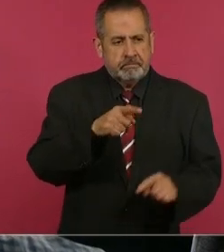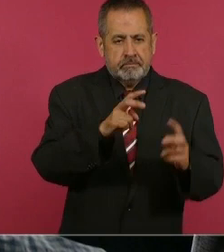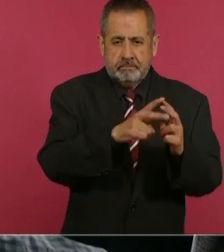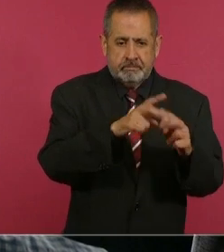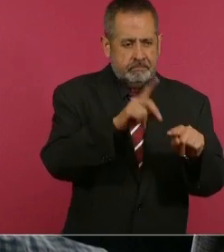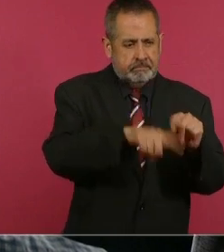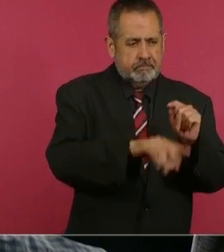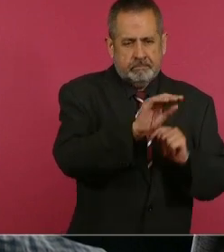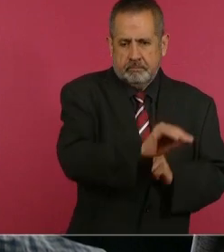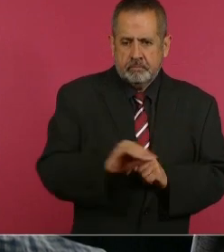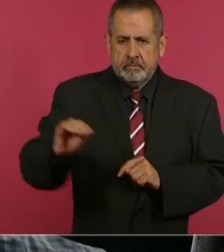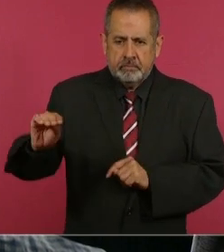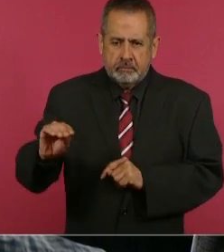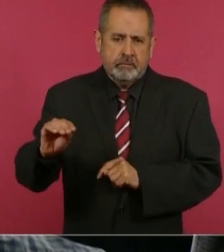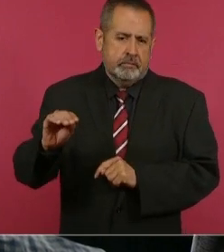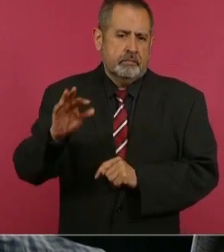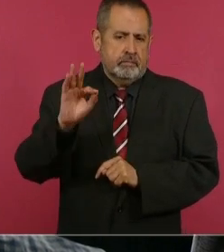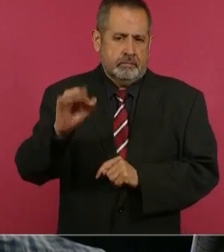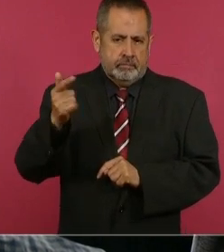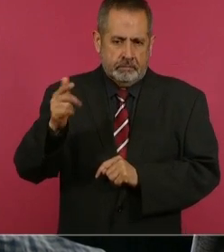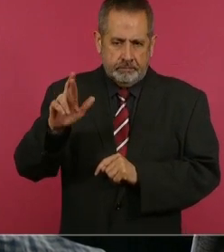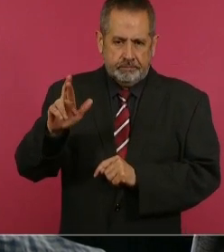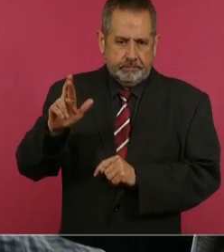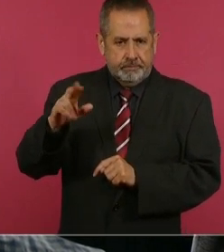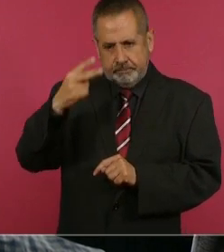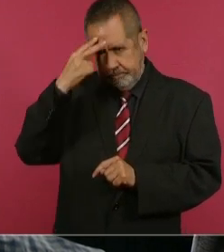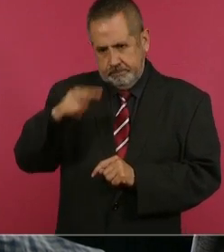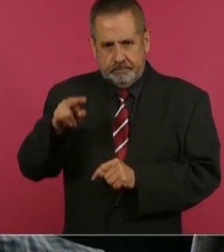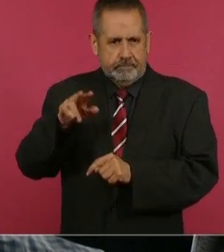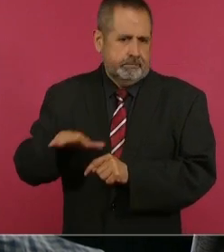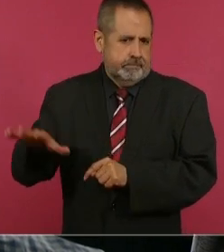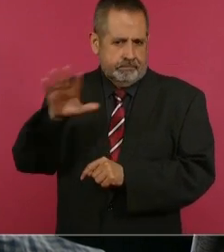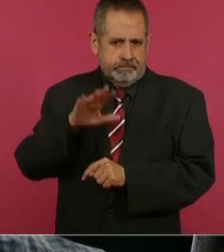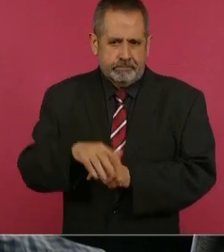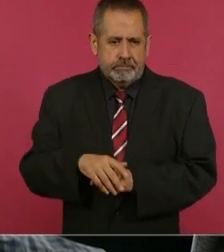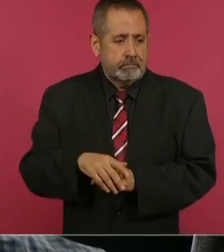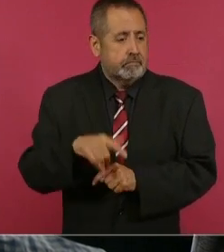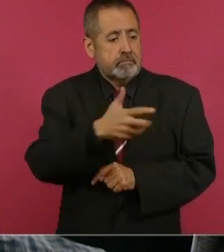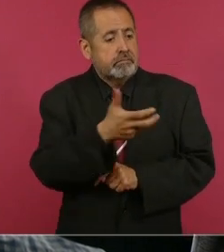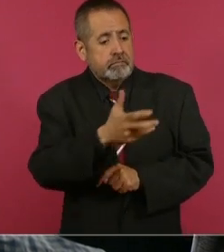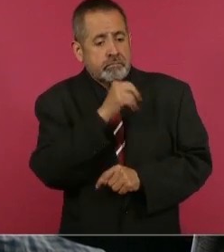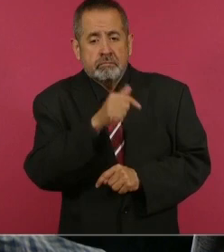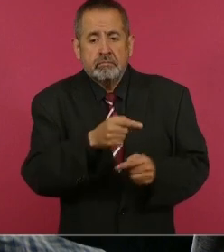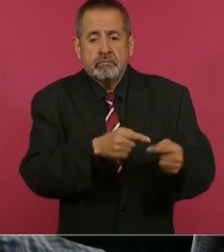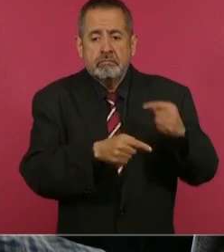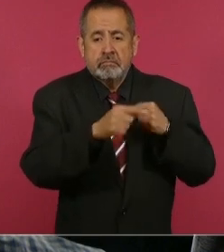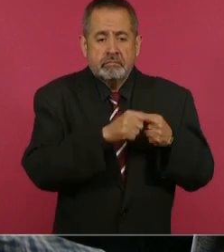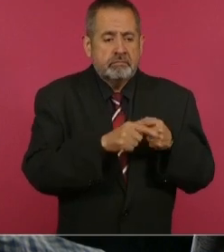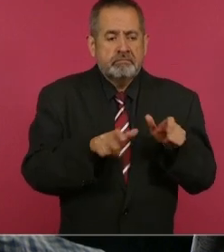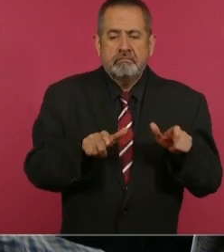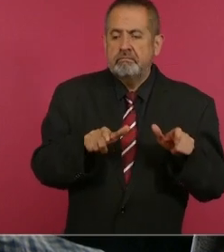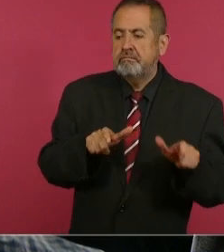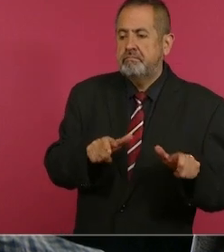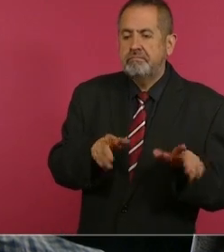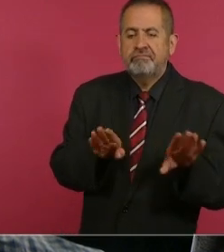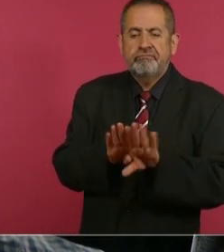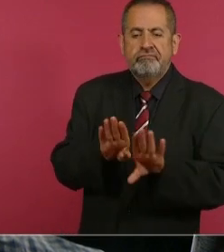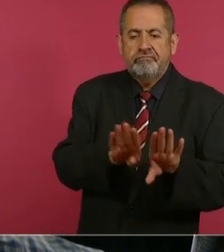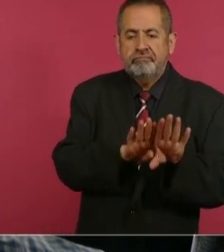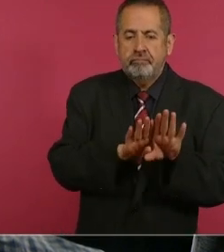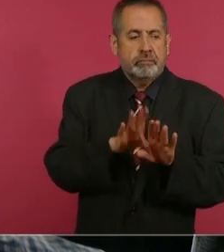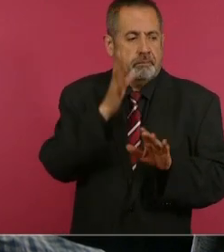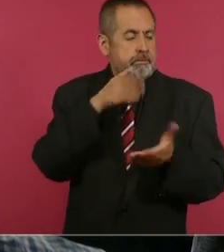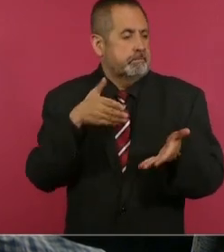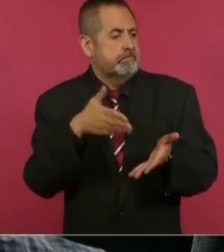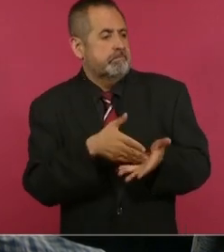Fiscalía General? Porque si no hace nada, lleva tanto tiempo, él antes de irse dejó todo con candados para que